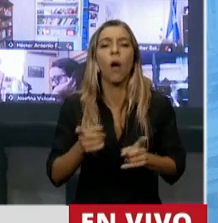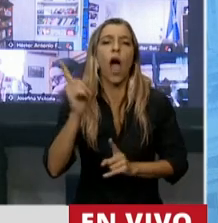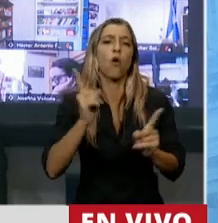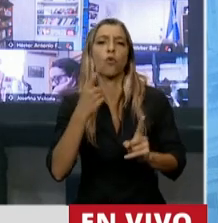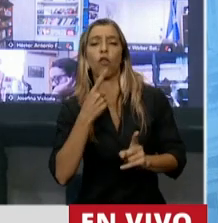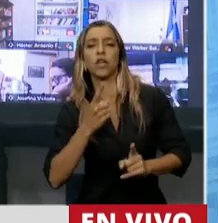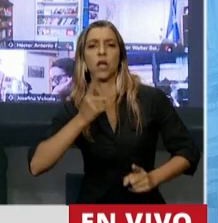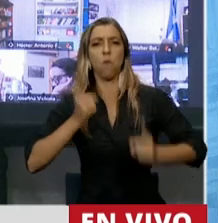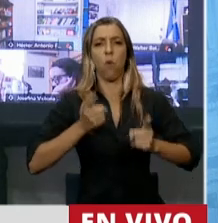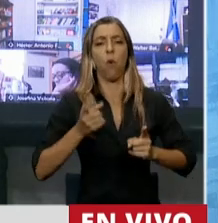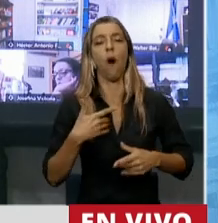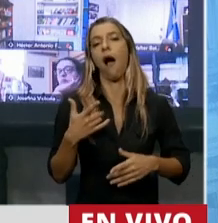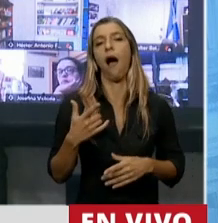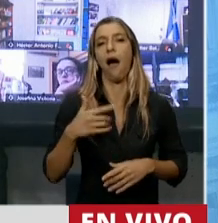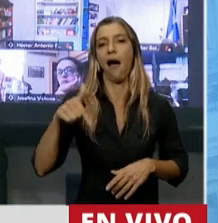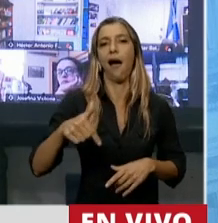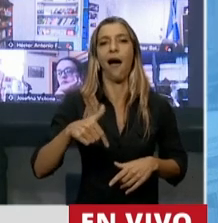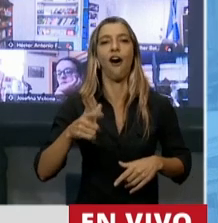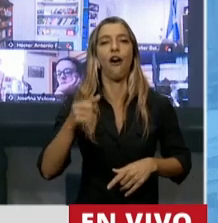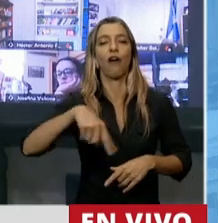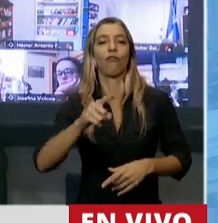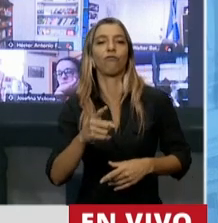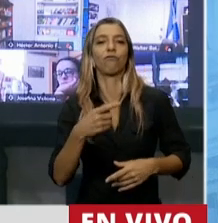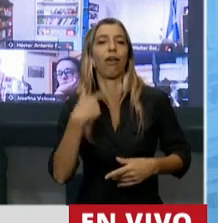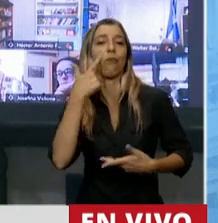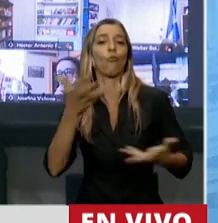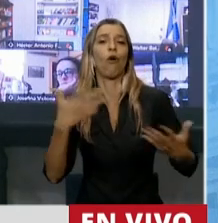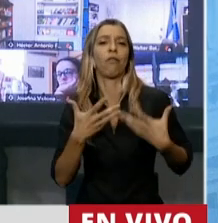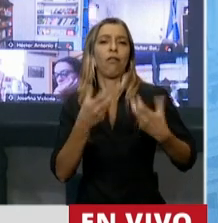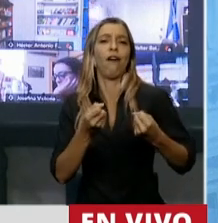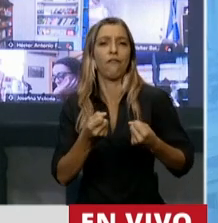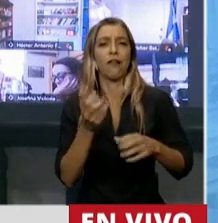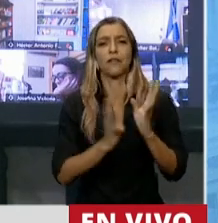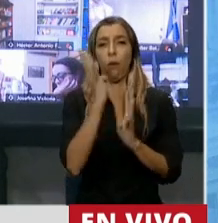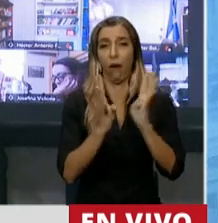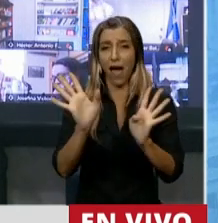demagogia. Ah, vienen acá a hacerse los que defienden los bosques y no pusieron el presupuesto.